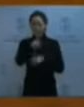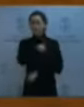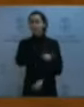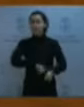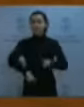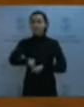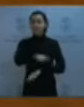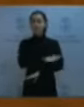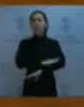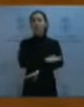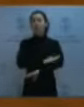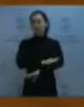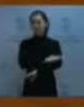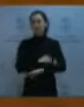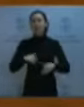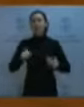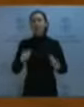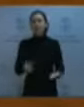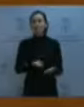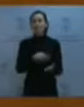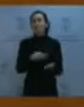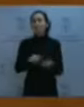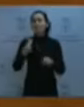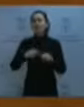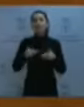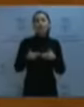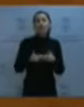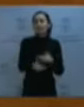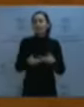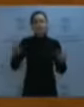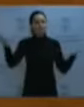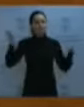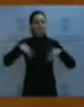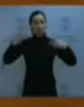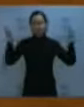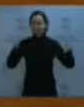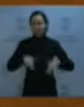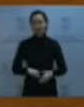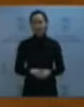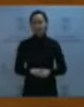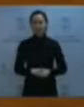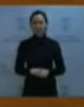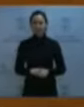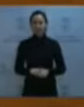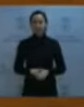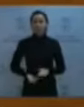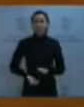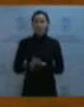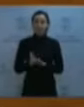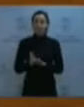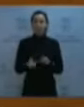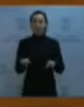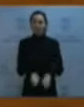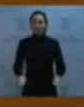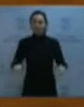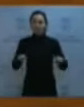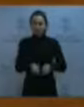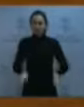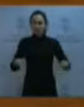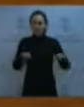este Gobierno es que no hay un proyecto político de futuro. No hay un proyecto político de futuro. Seguimos en la inercia de las mismas políticas